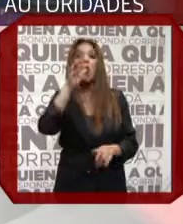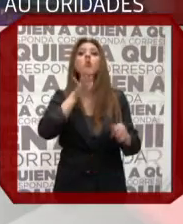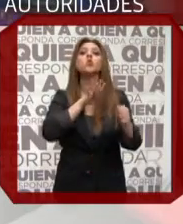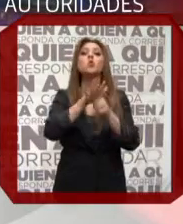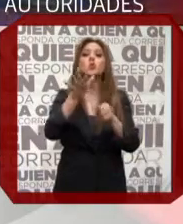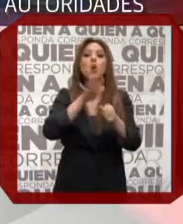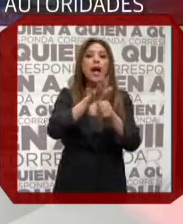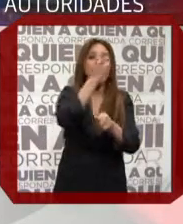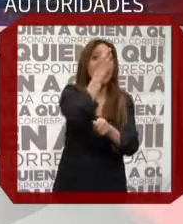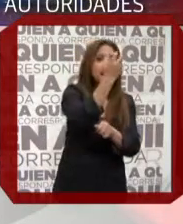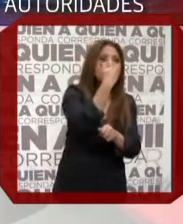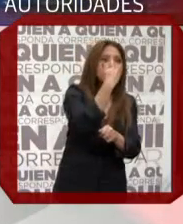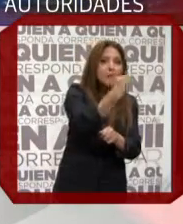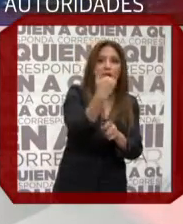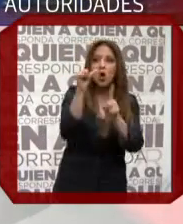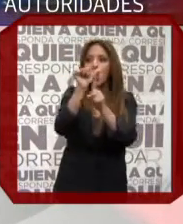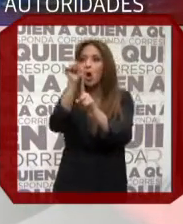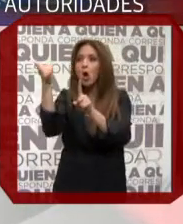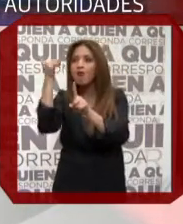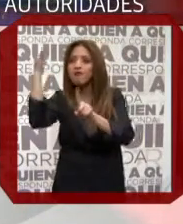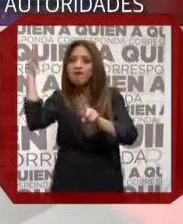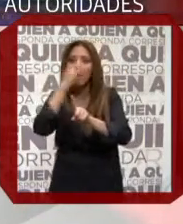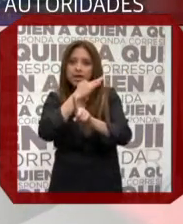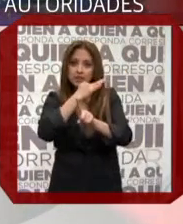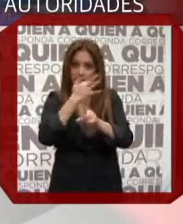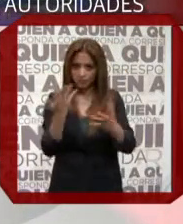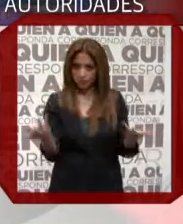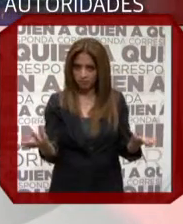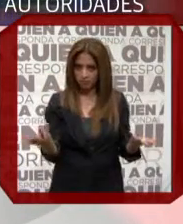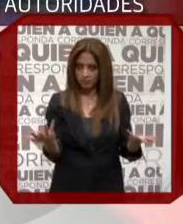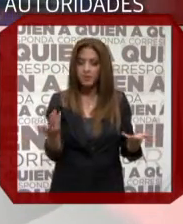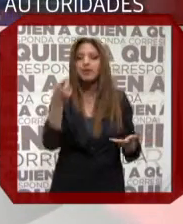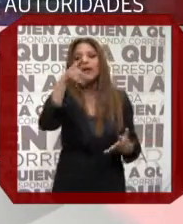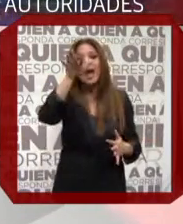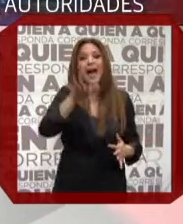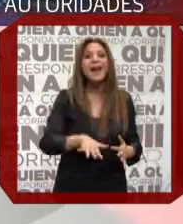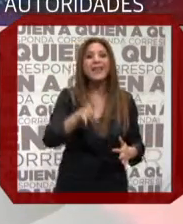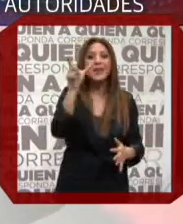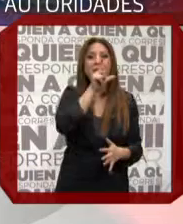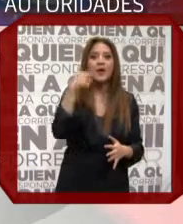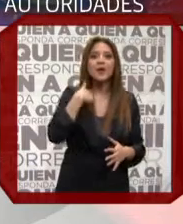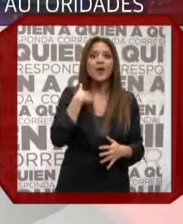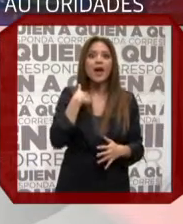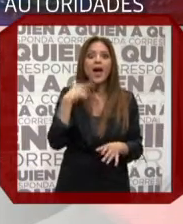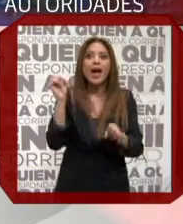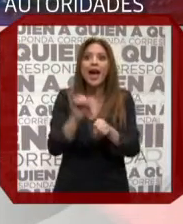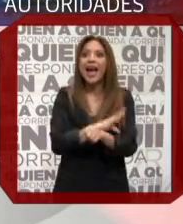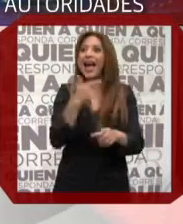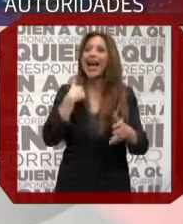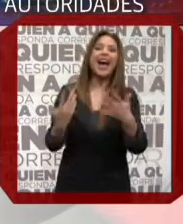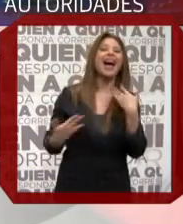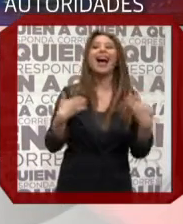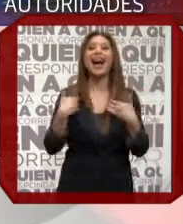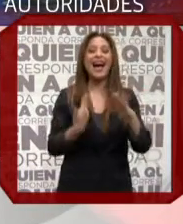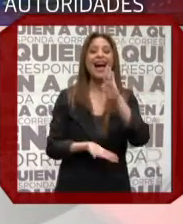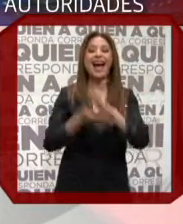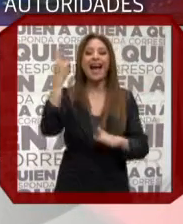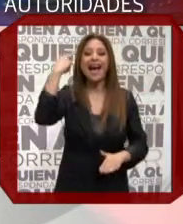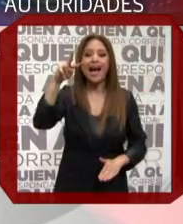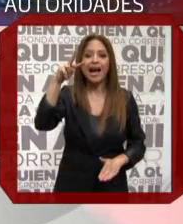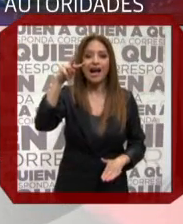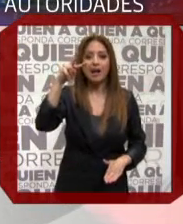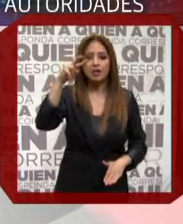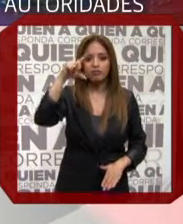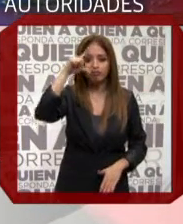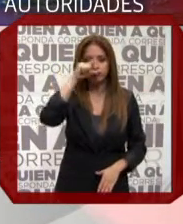no son fantasmas y cuáles son auténticas. Claro. Entendemos que por la emoción de irse, como tú lo acabas de decir, no tenemos esa